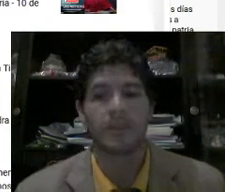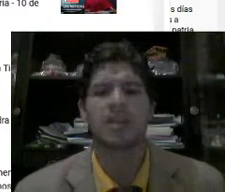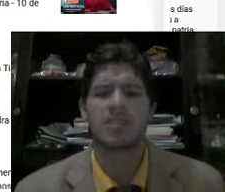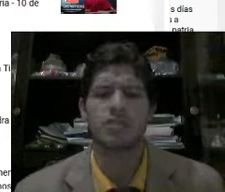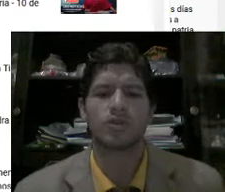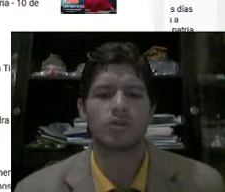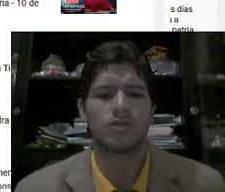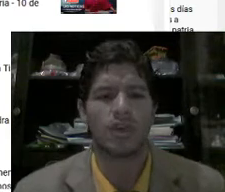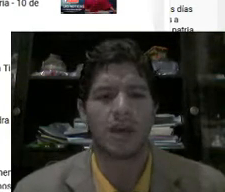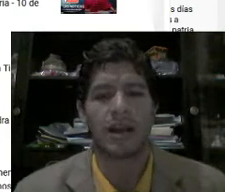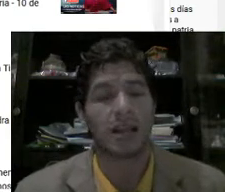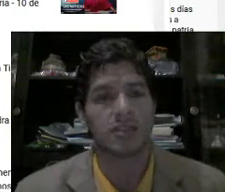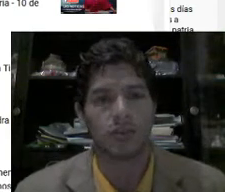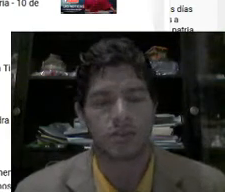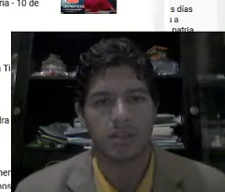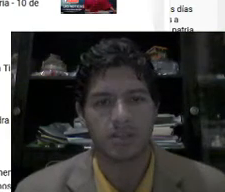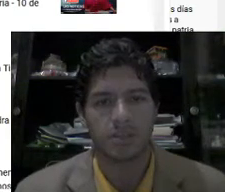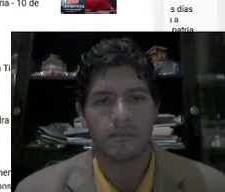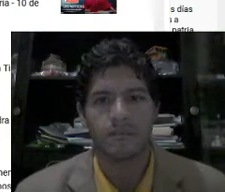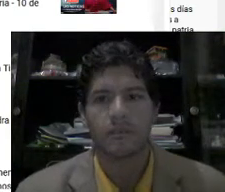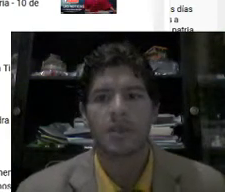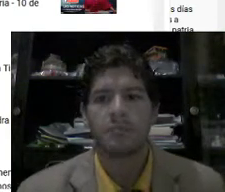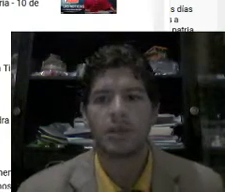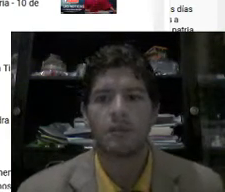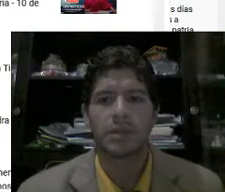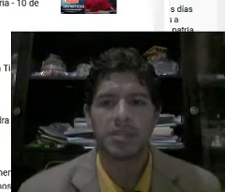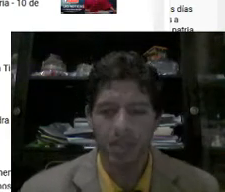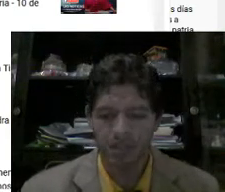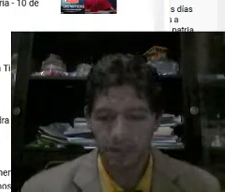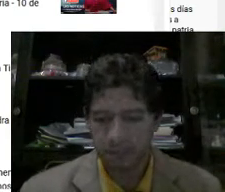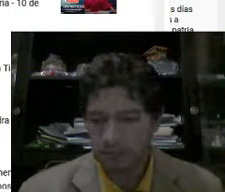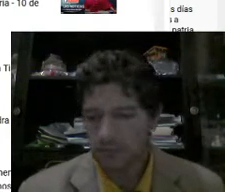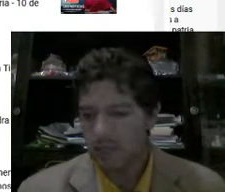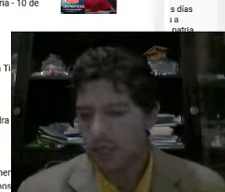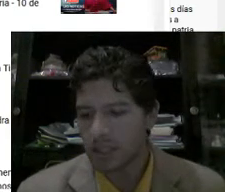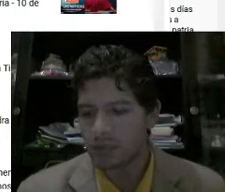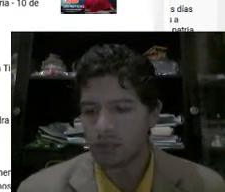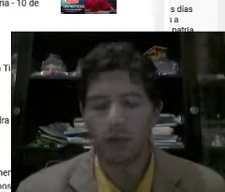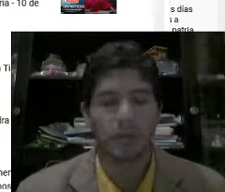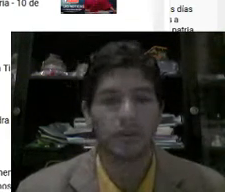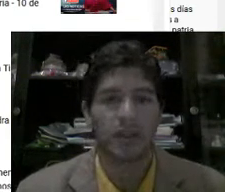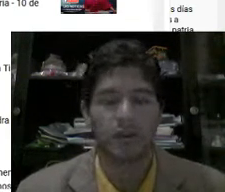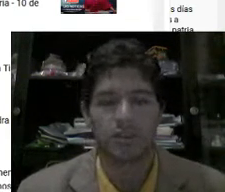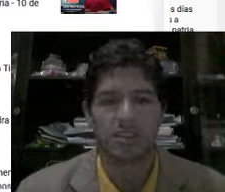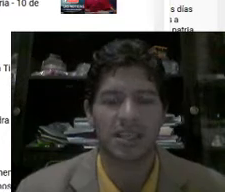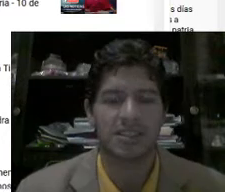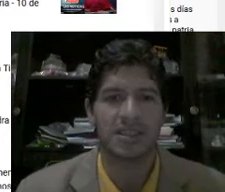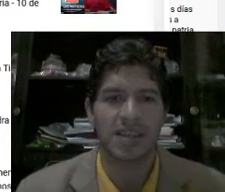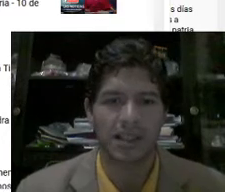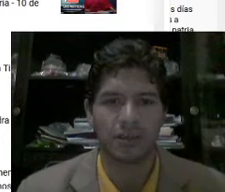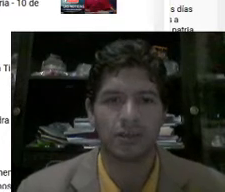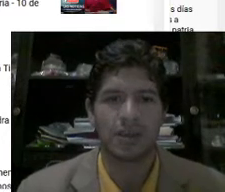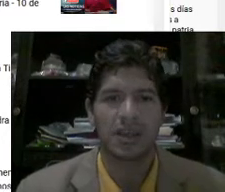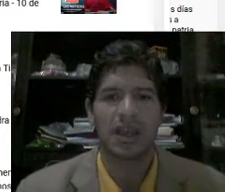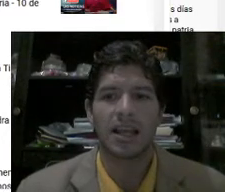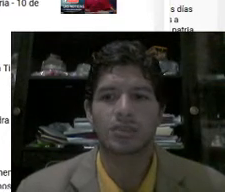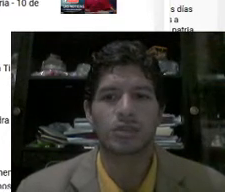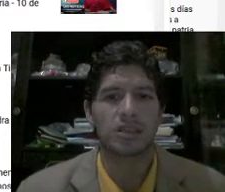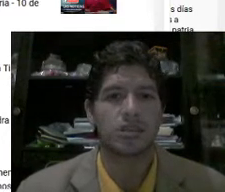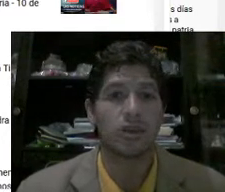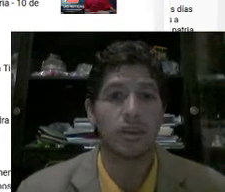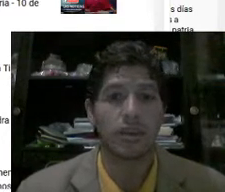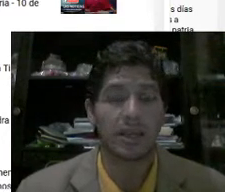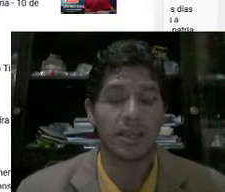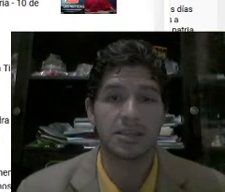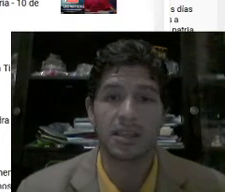problema, se solucionaban las cosas. Pero el presidente Andrés Manuel López Obrador nos está enseñando que las